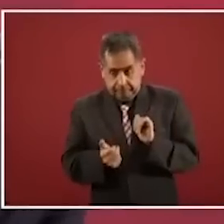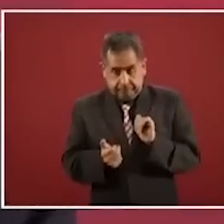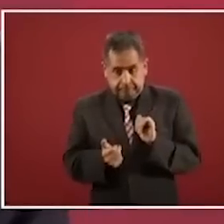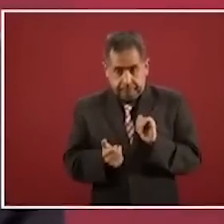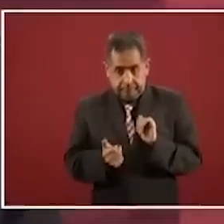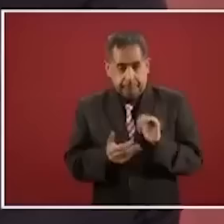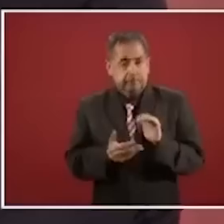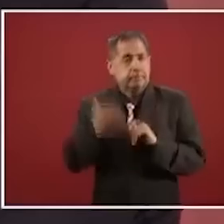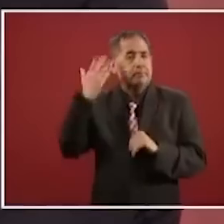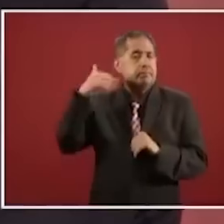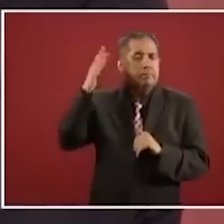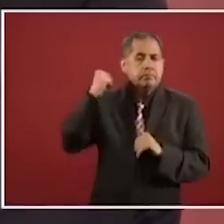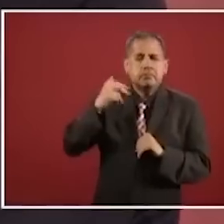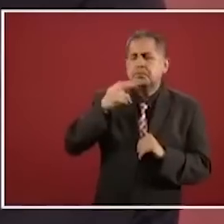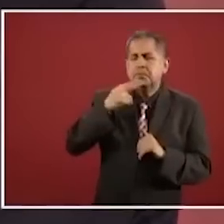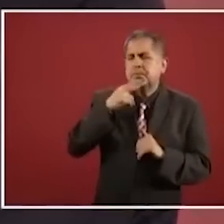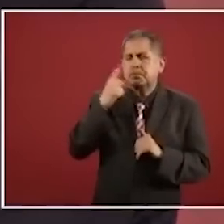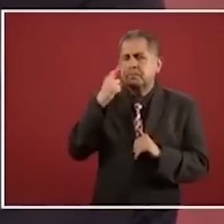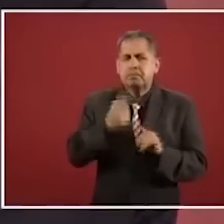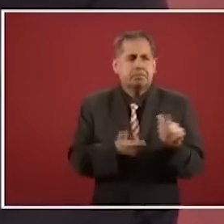se usaba